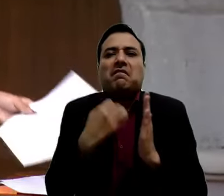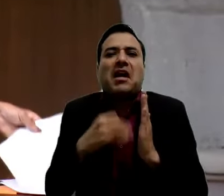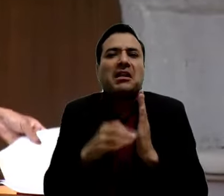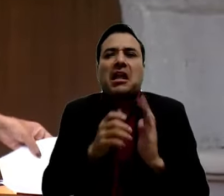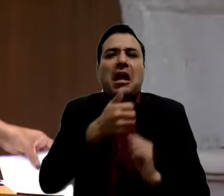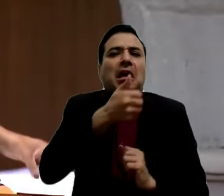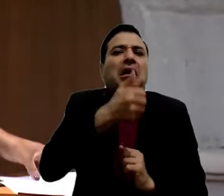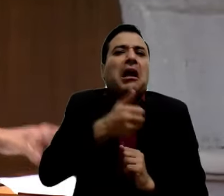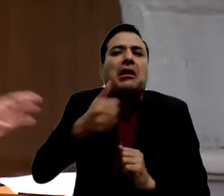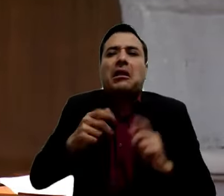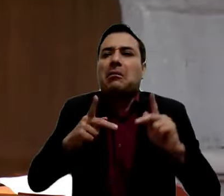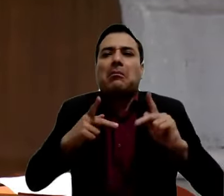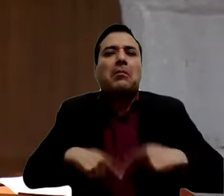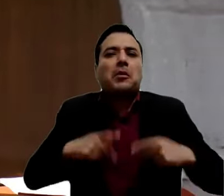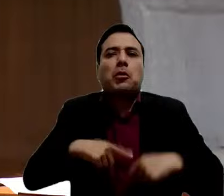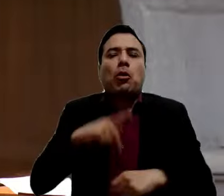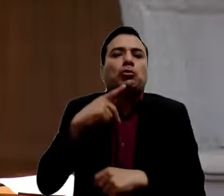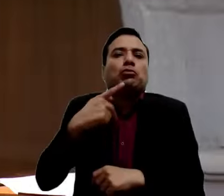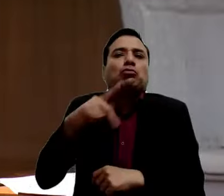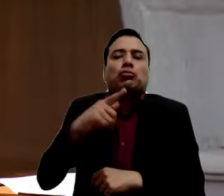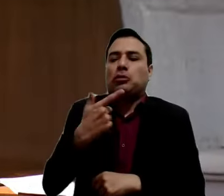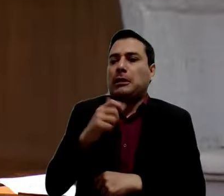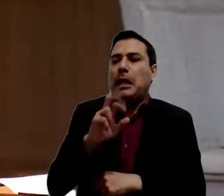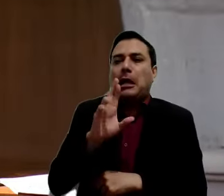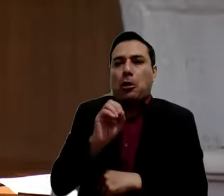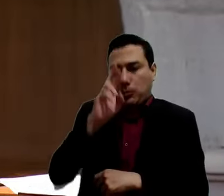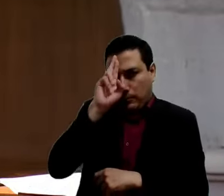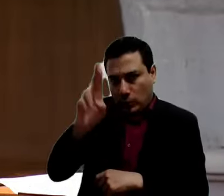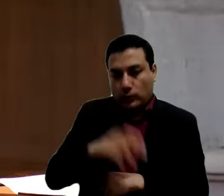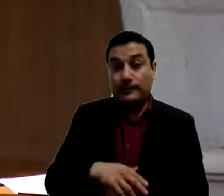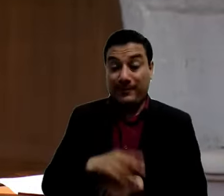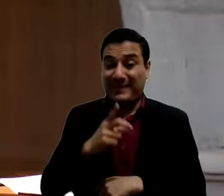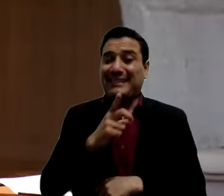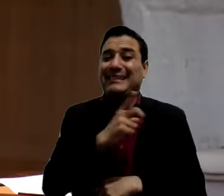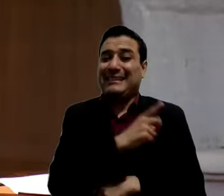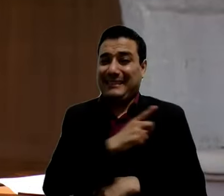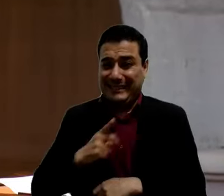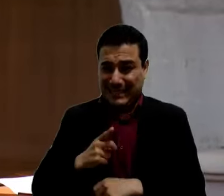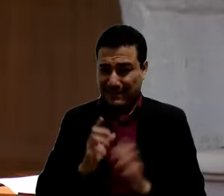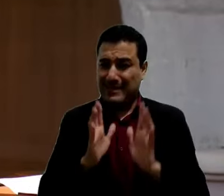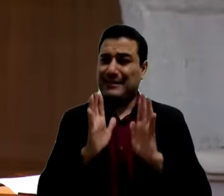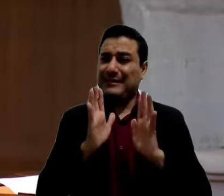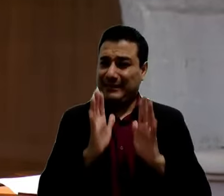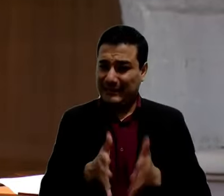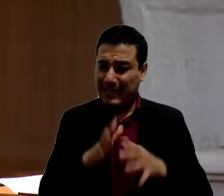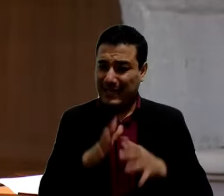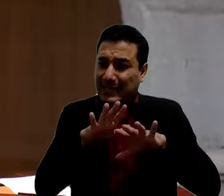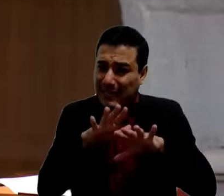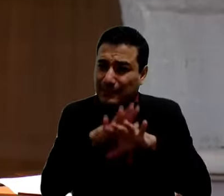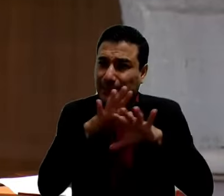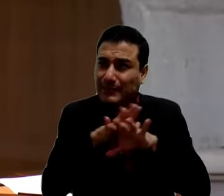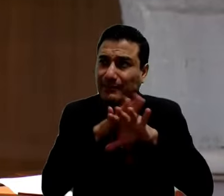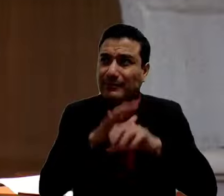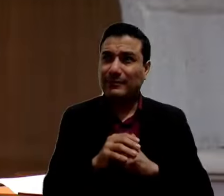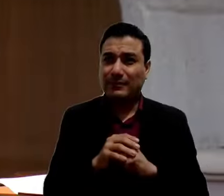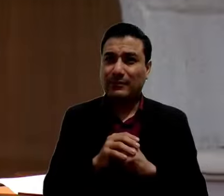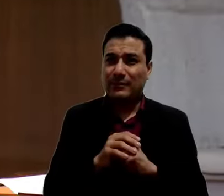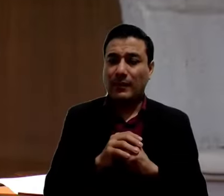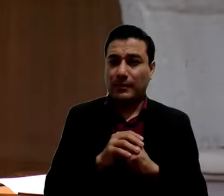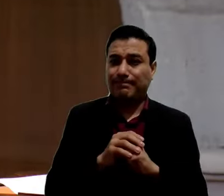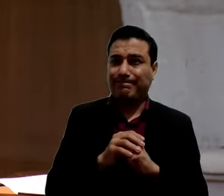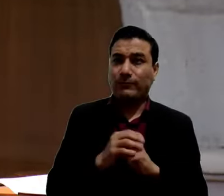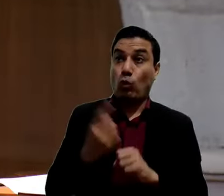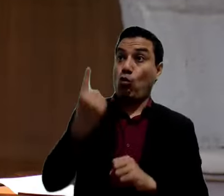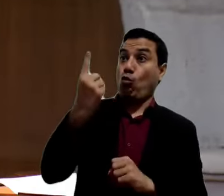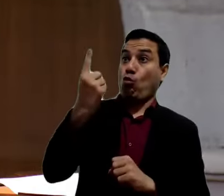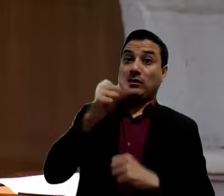asumido tener Debemos corregir el camino y dejar de centralizar la toma de decisiones legislativas